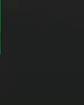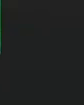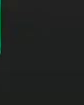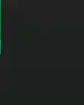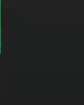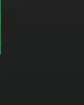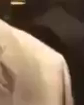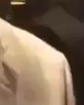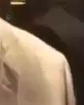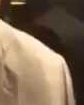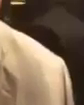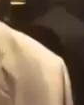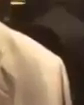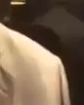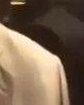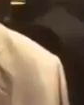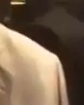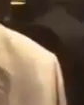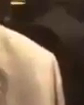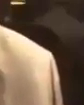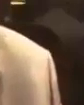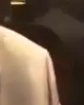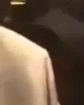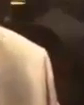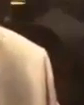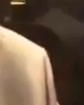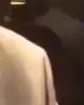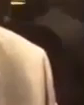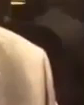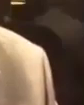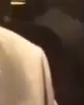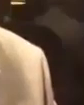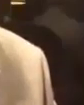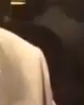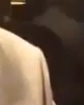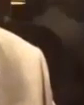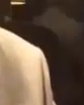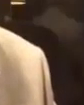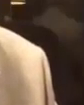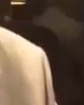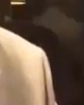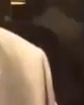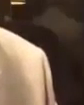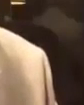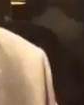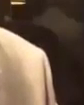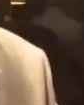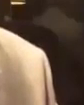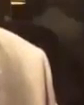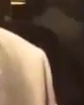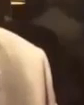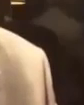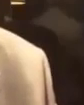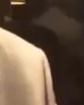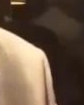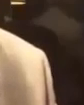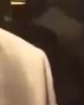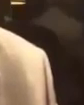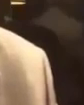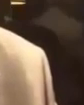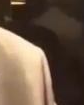Cara. Este lunes a las 9 de la noche tendré un cara a cara con Enrique